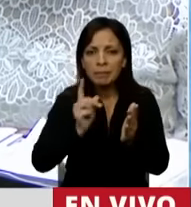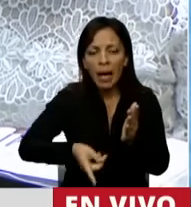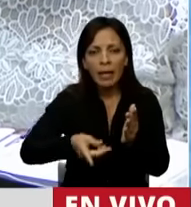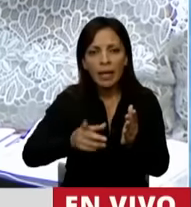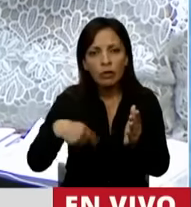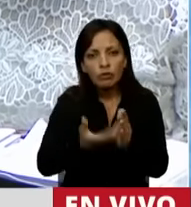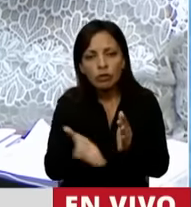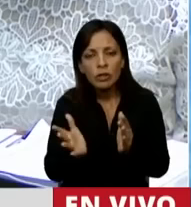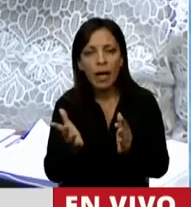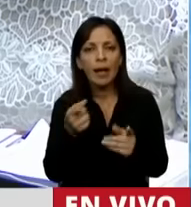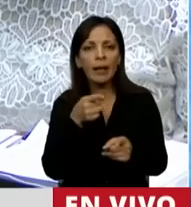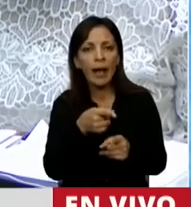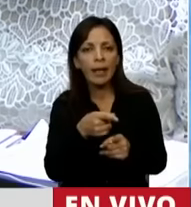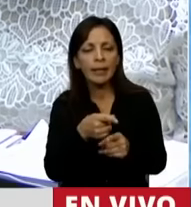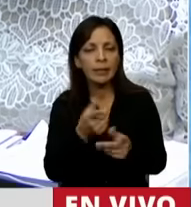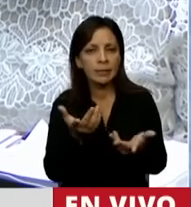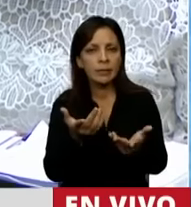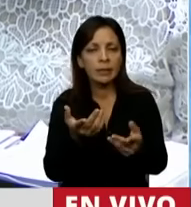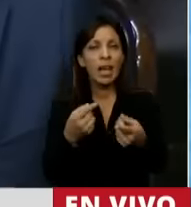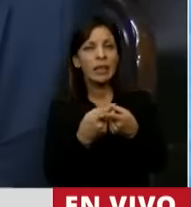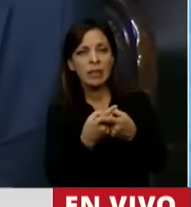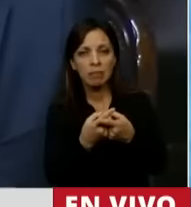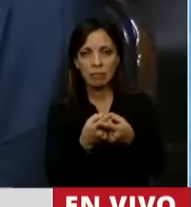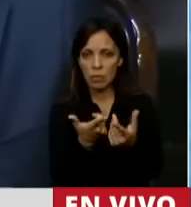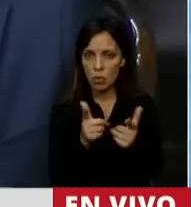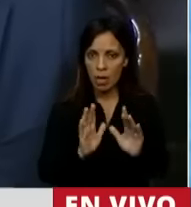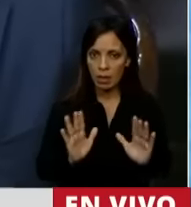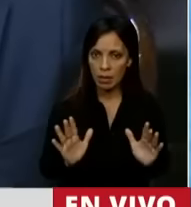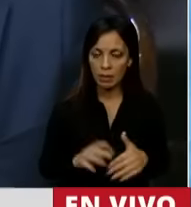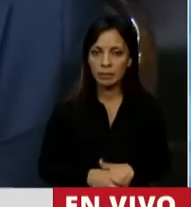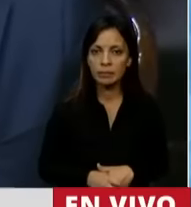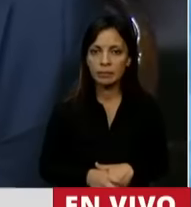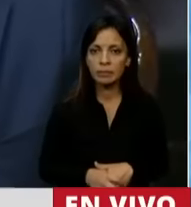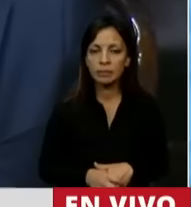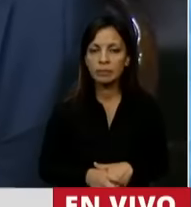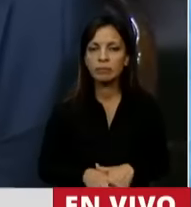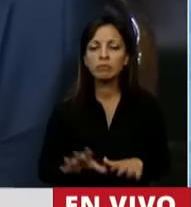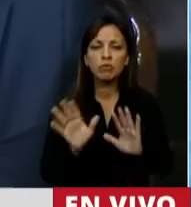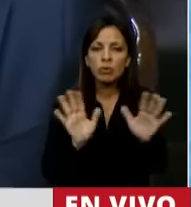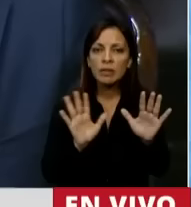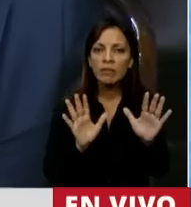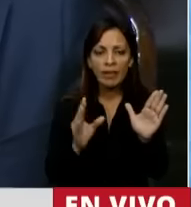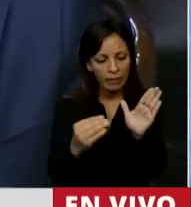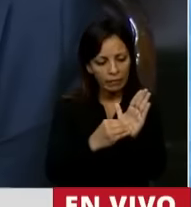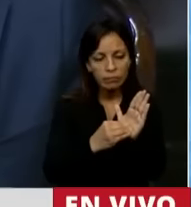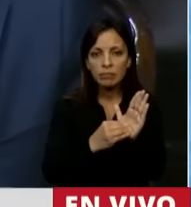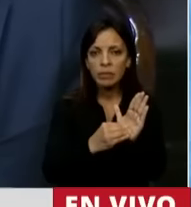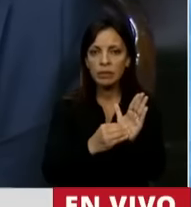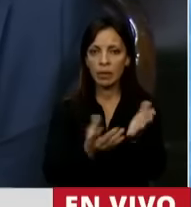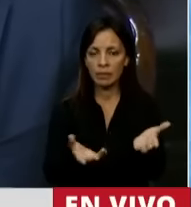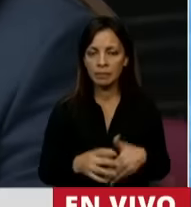encuentra ni podría encontrarse en discusión. Sin formularla explícitamente,